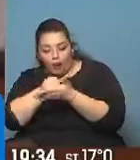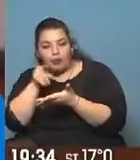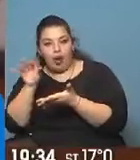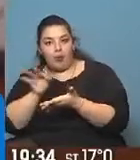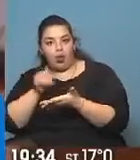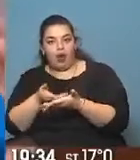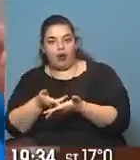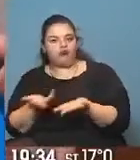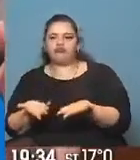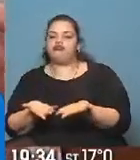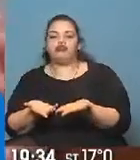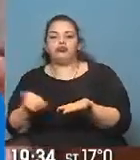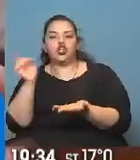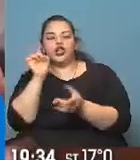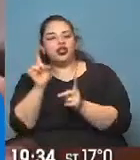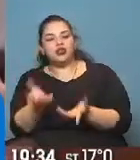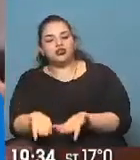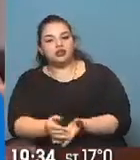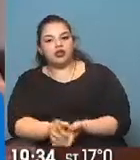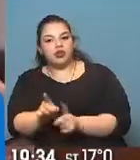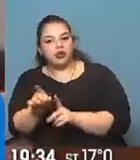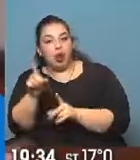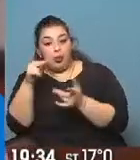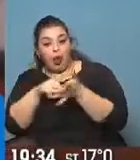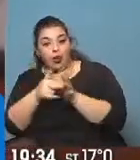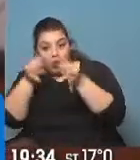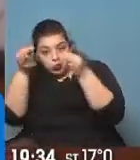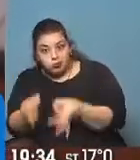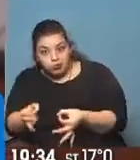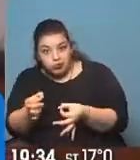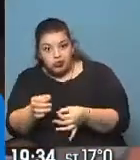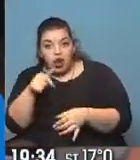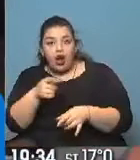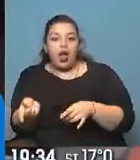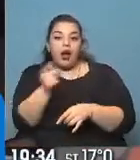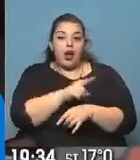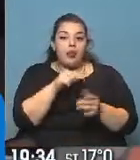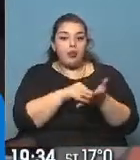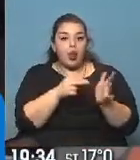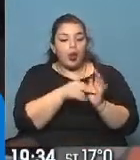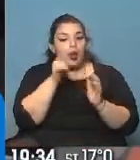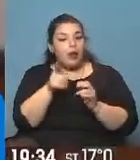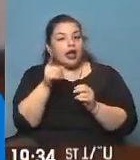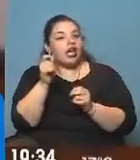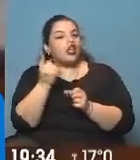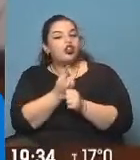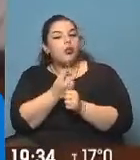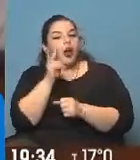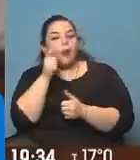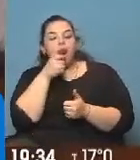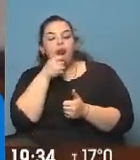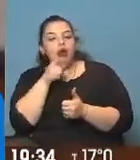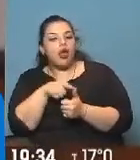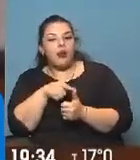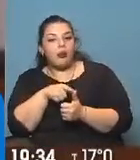tenemos que ver vamos a ir de los problemas concretos a lo abstracto de este inclusive este con cosas